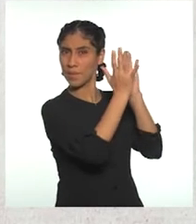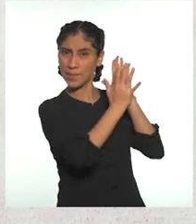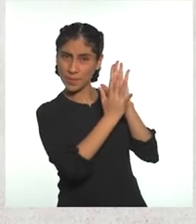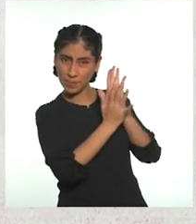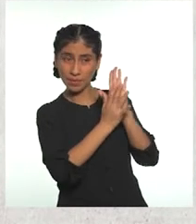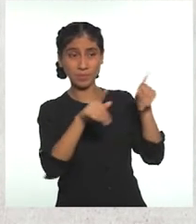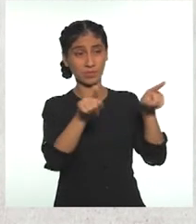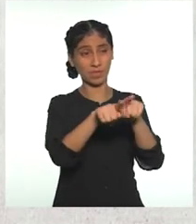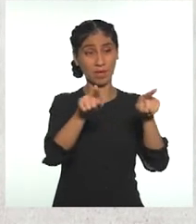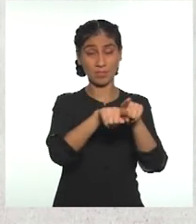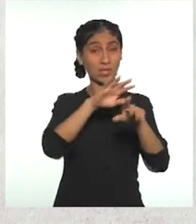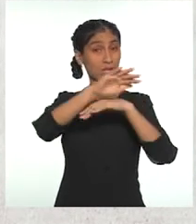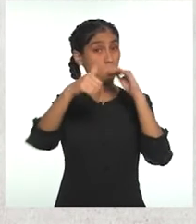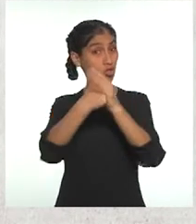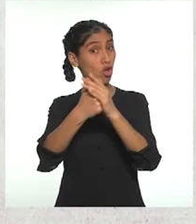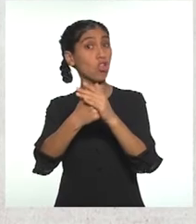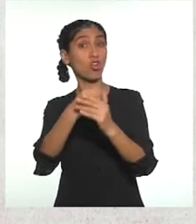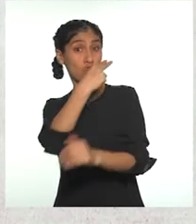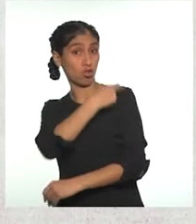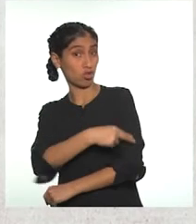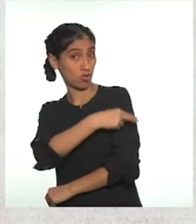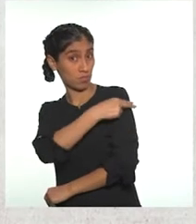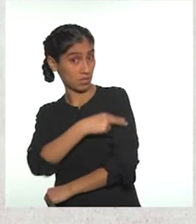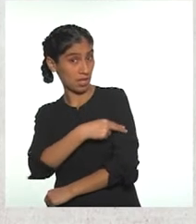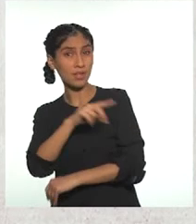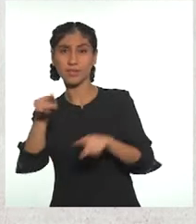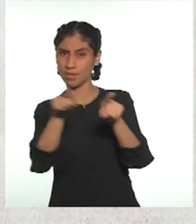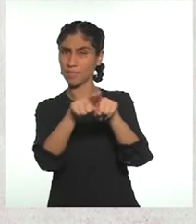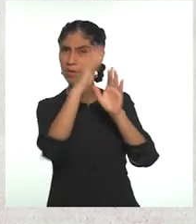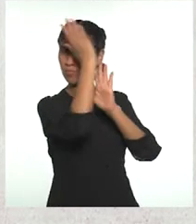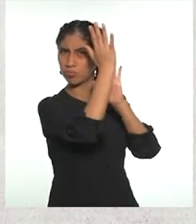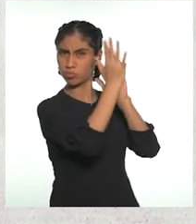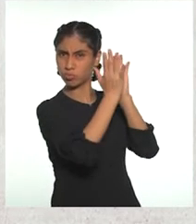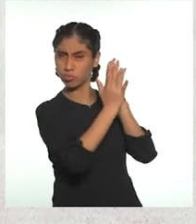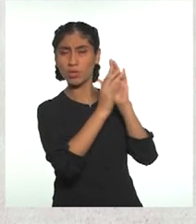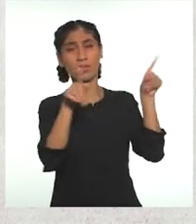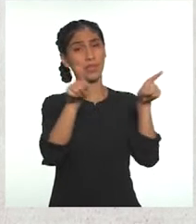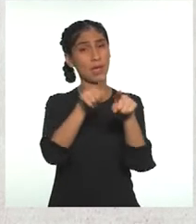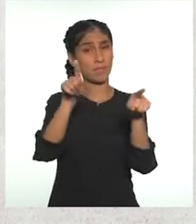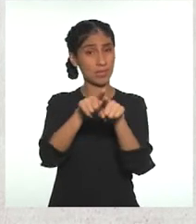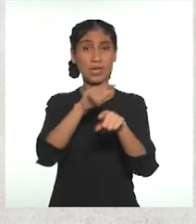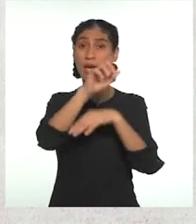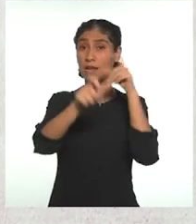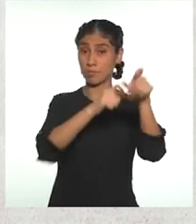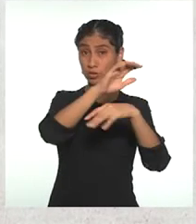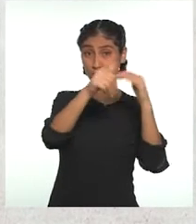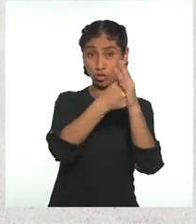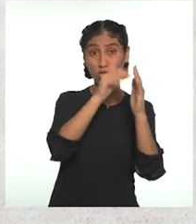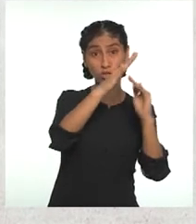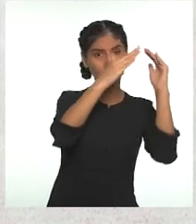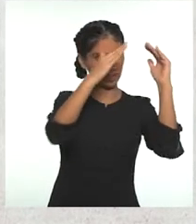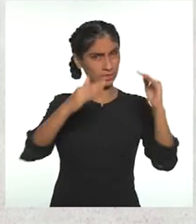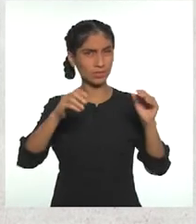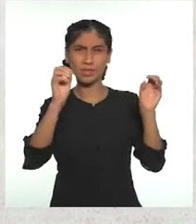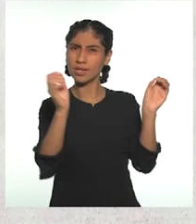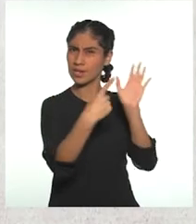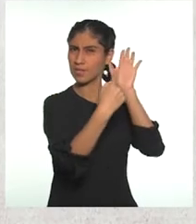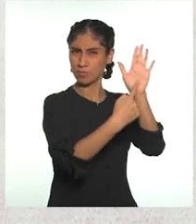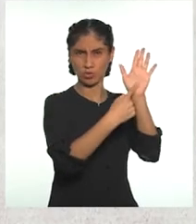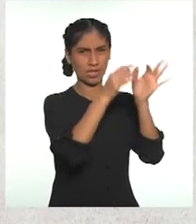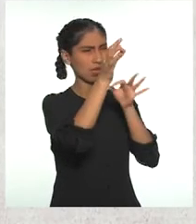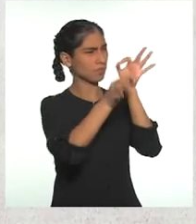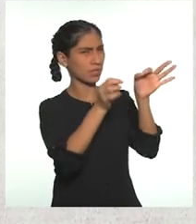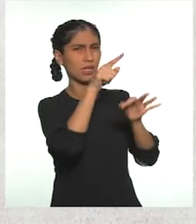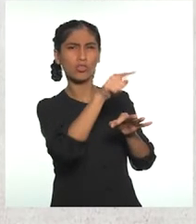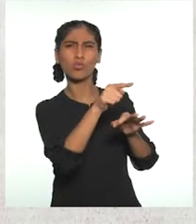los establecimientos de salud, campañas de sensibilización a la comunidad, marchas locales con